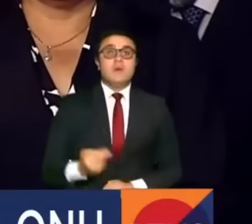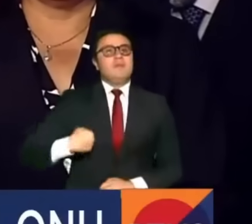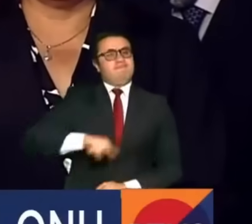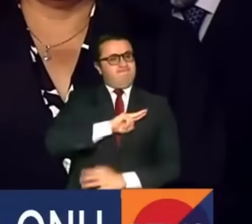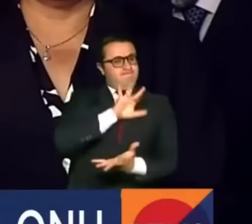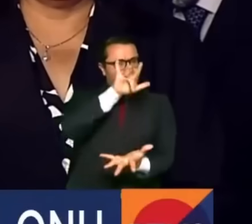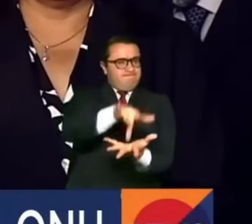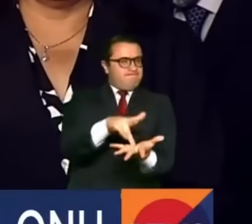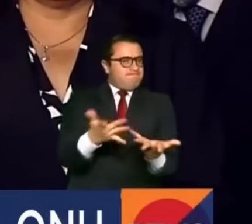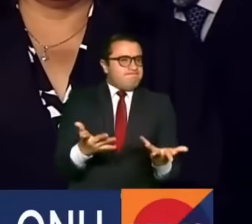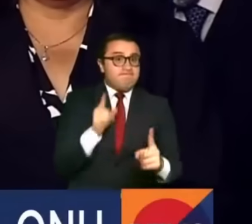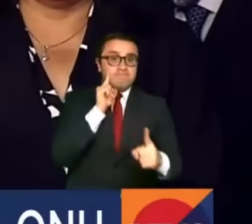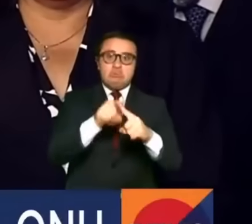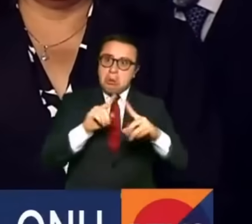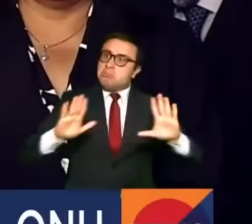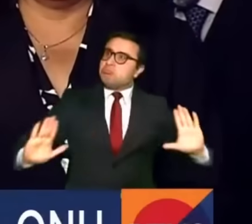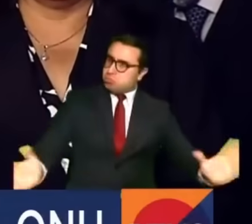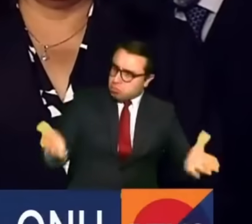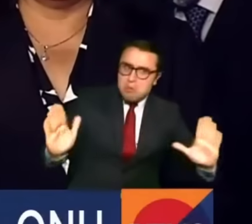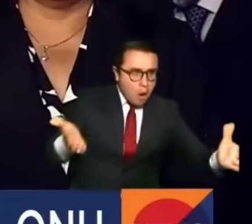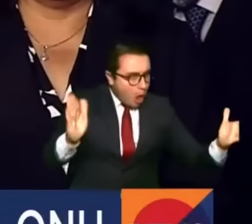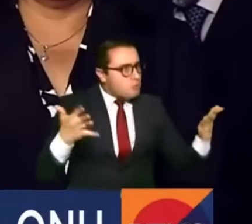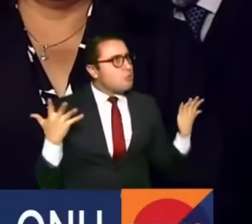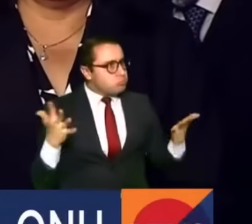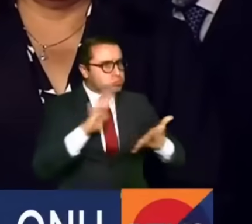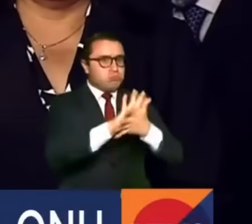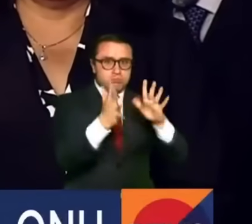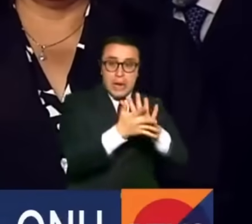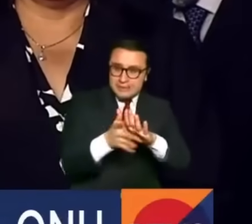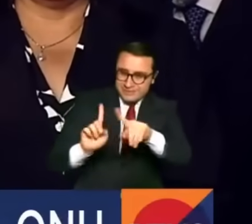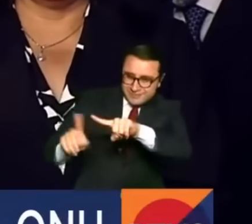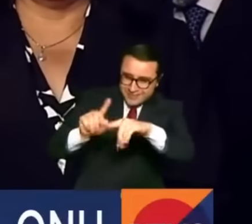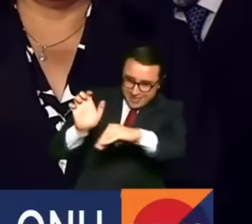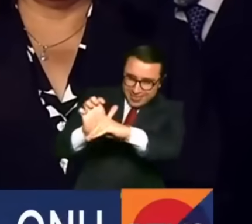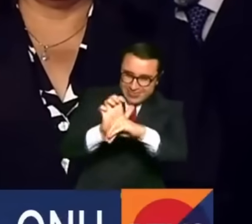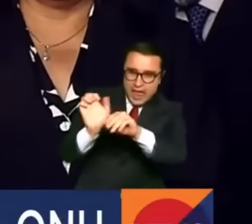promover, para incitar el apoyo de las agencias, sino también